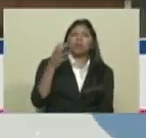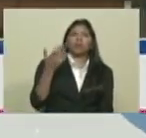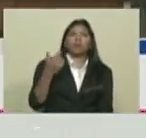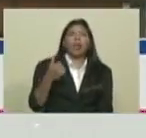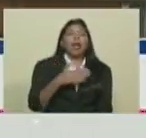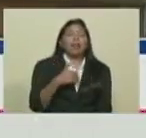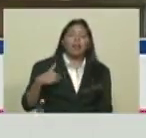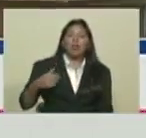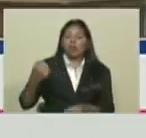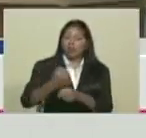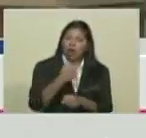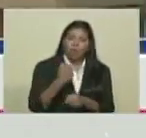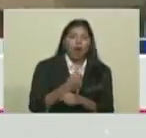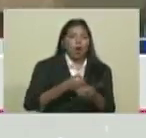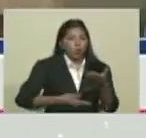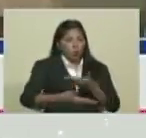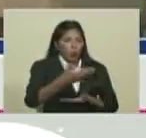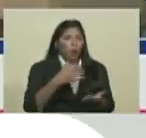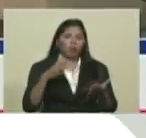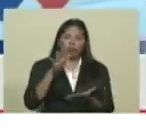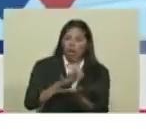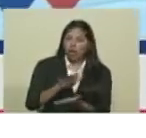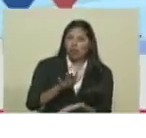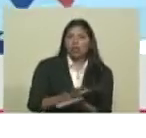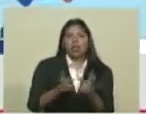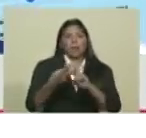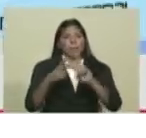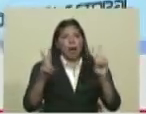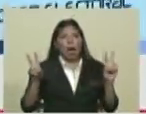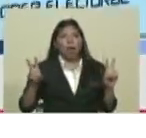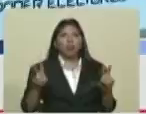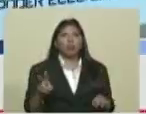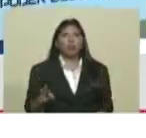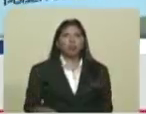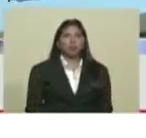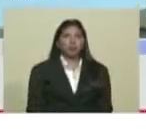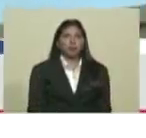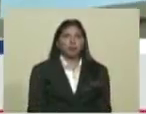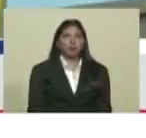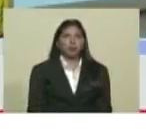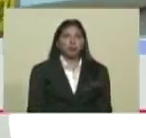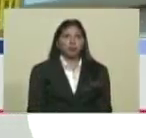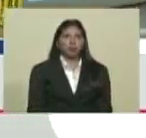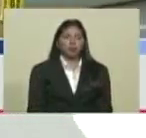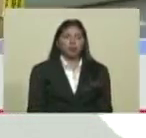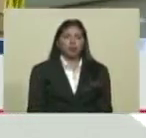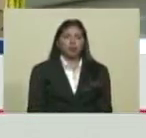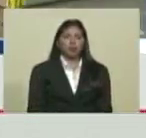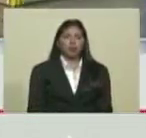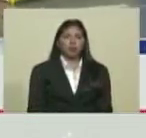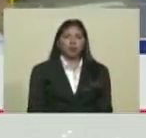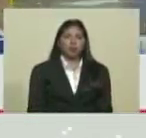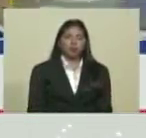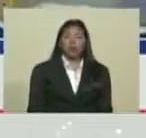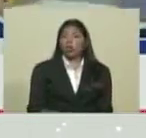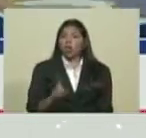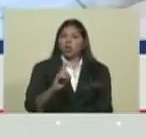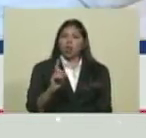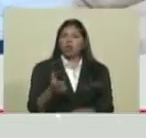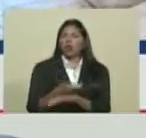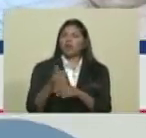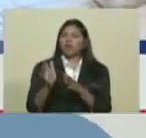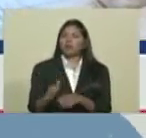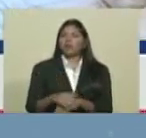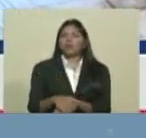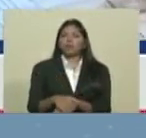paz, trabajo, cooperación, tranquilidad, es lo que aspiramos. No gobernadores que se vayan a quemar,